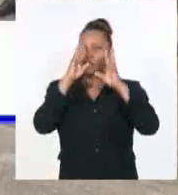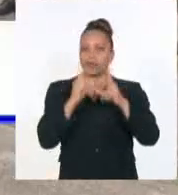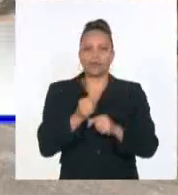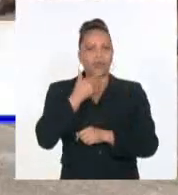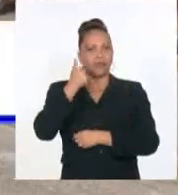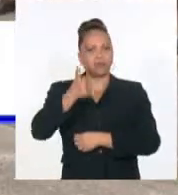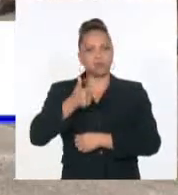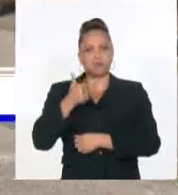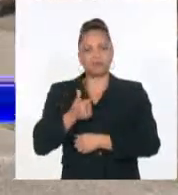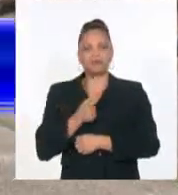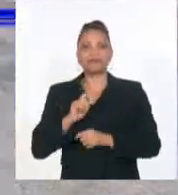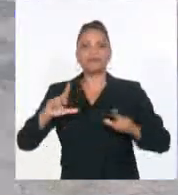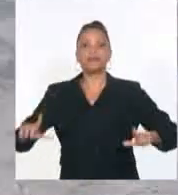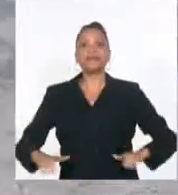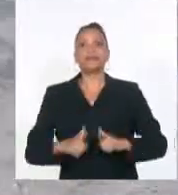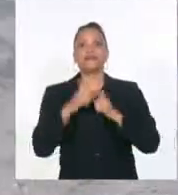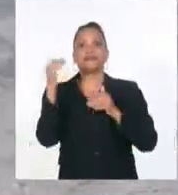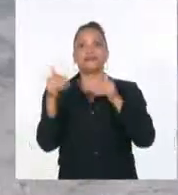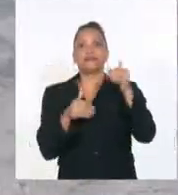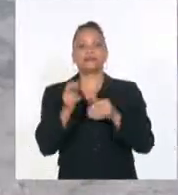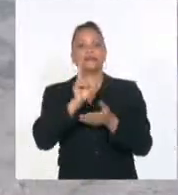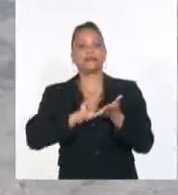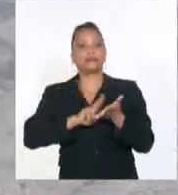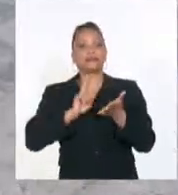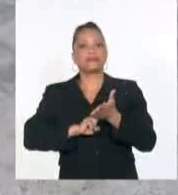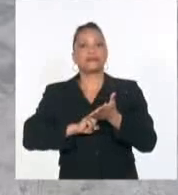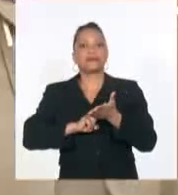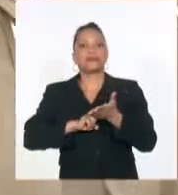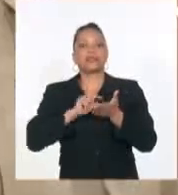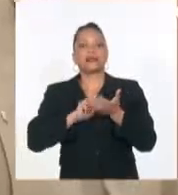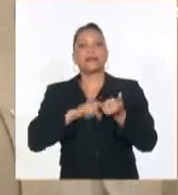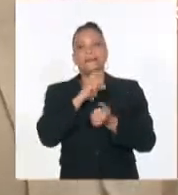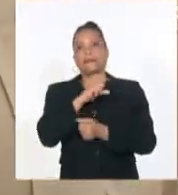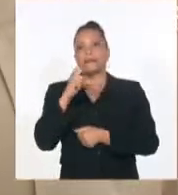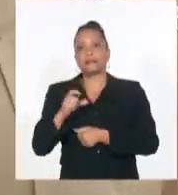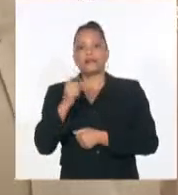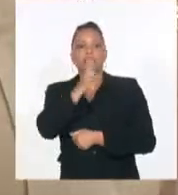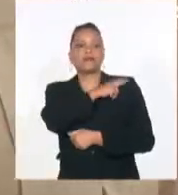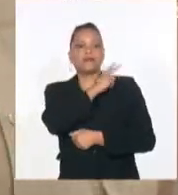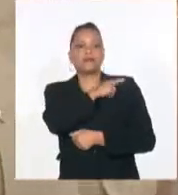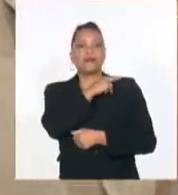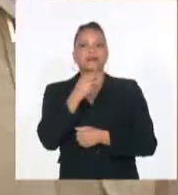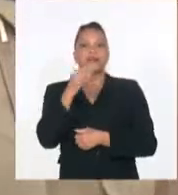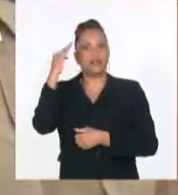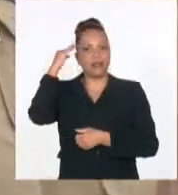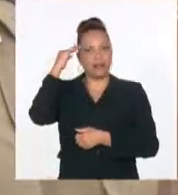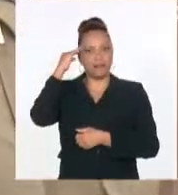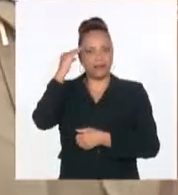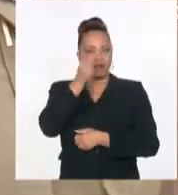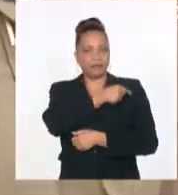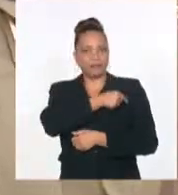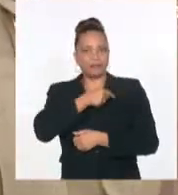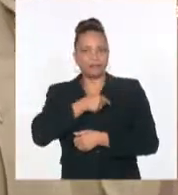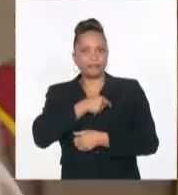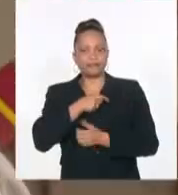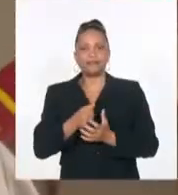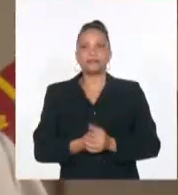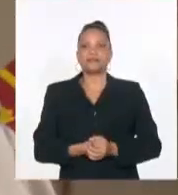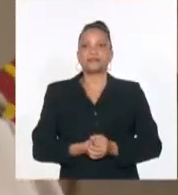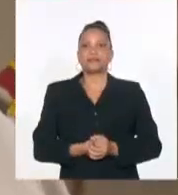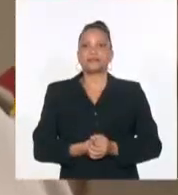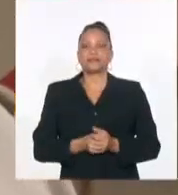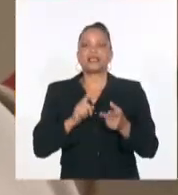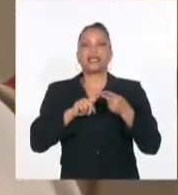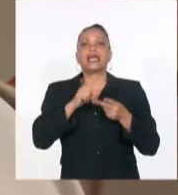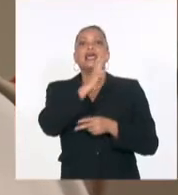los actos presididos por los miembros del Comité Central, el jefe de la Dirección Política de la FARC, general de división Víctor Rojo Ramos, el